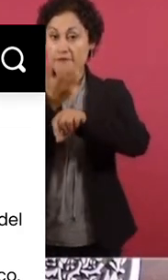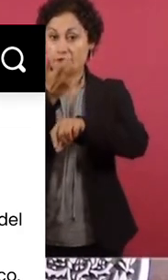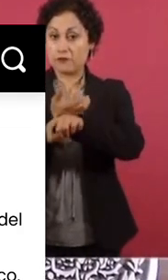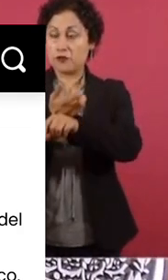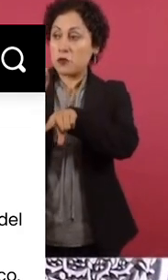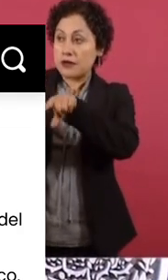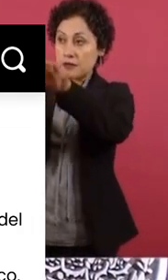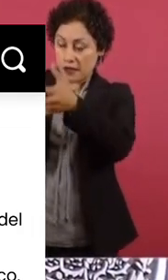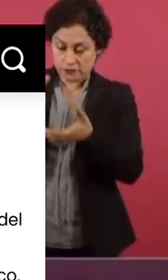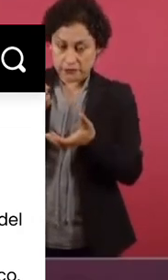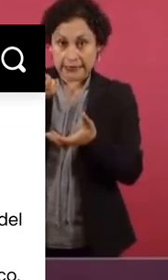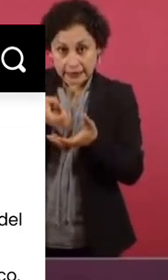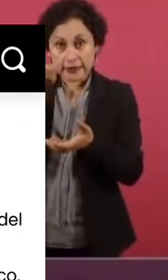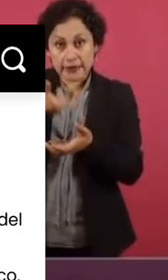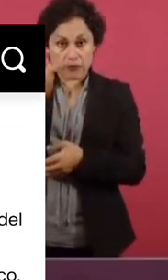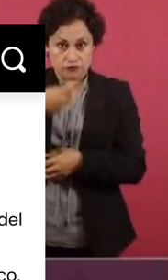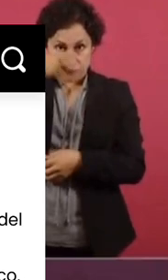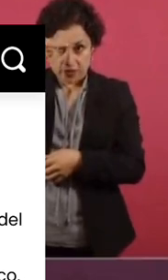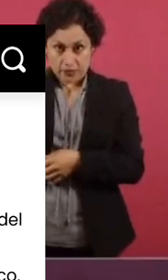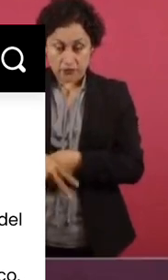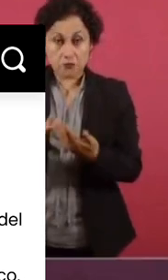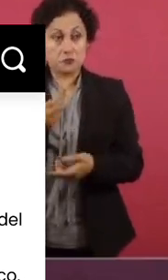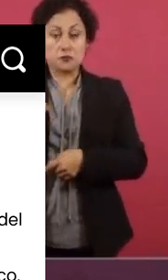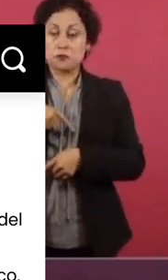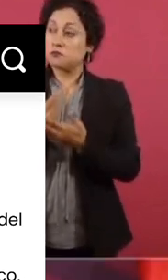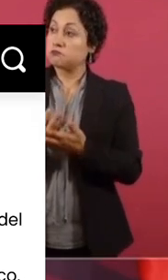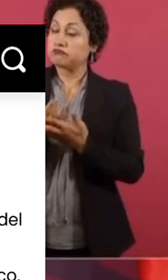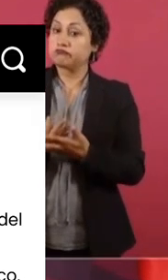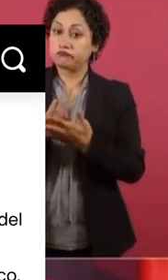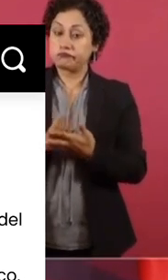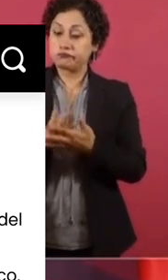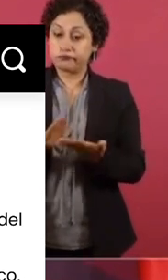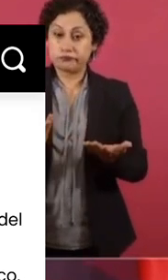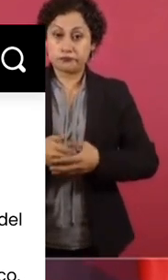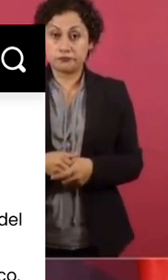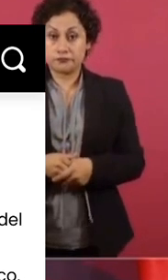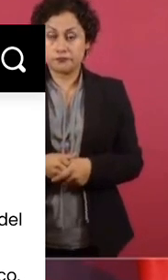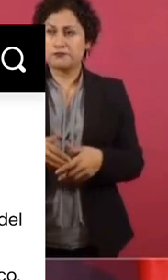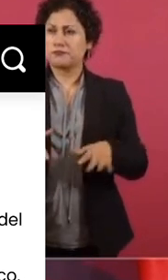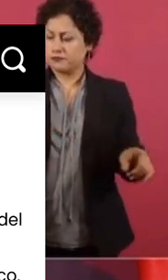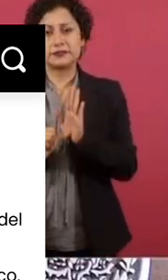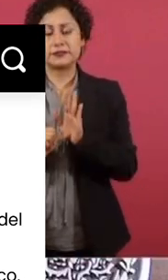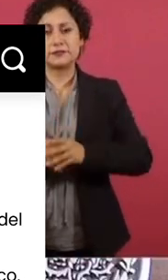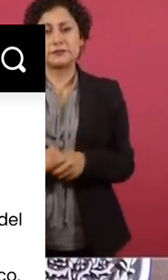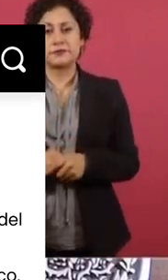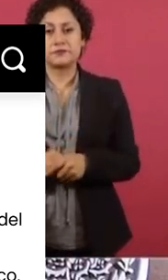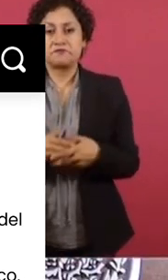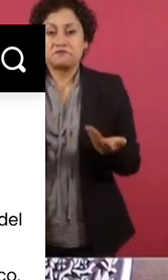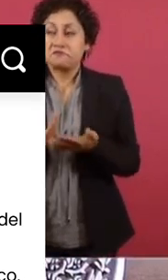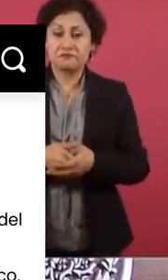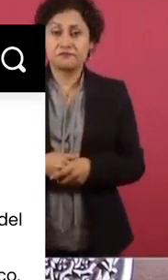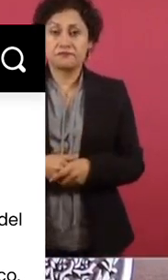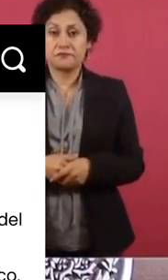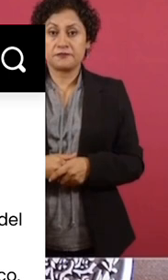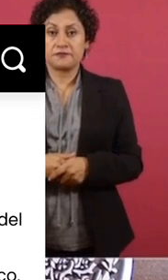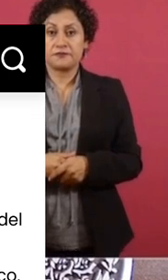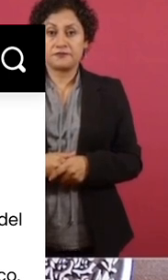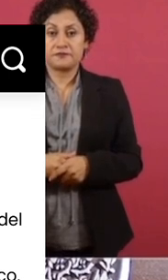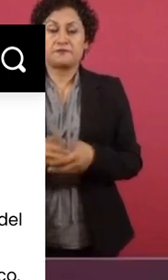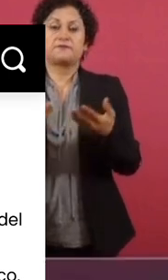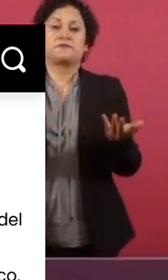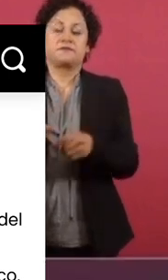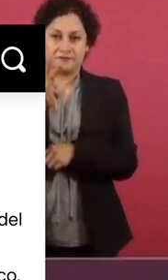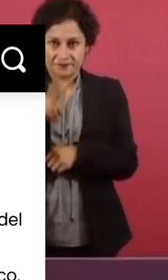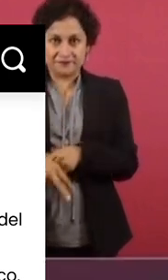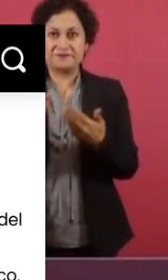de México. Pues estamos esperando que llegue el dinero. Ya llevan 4 meses y no mandan nada. Se hacen los